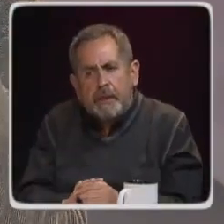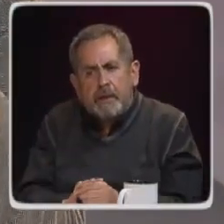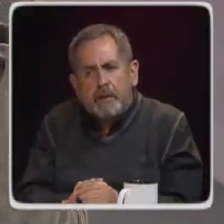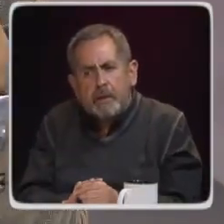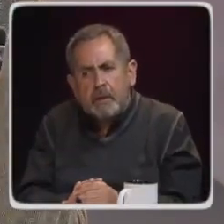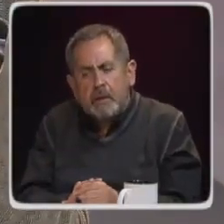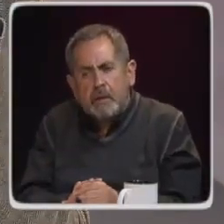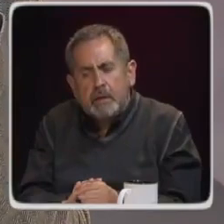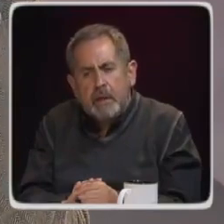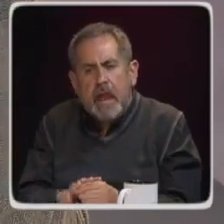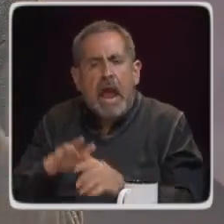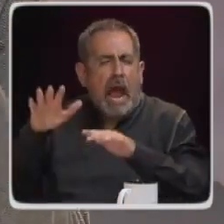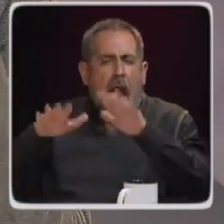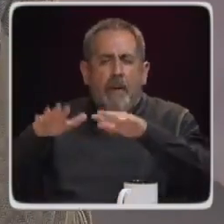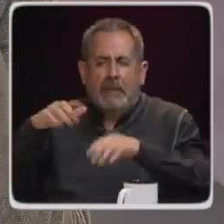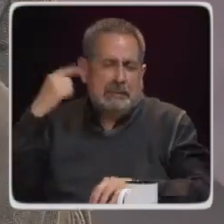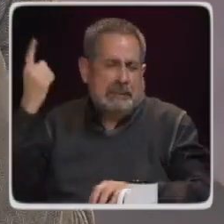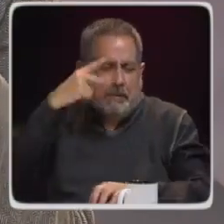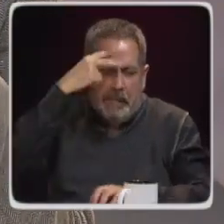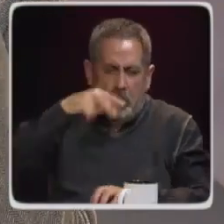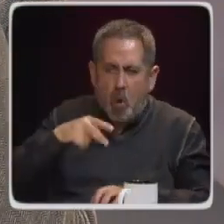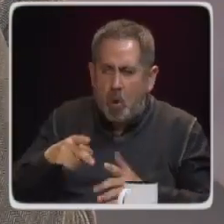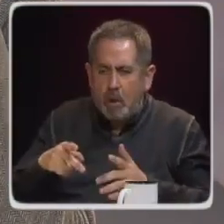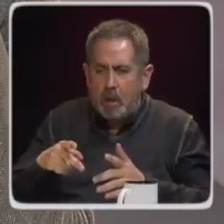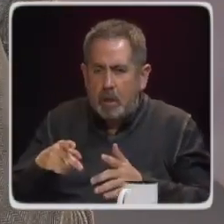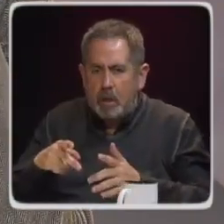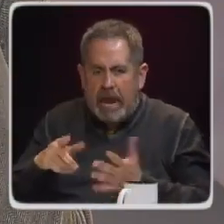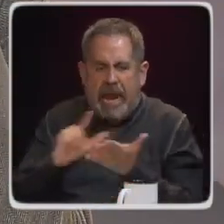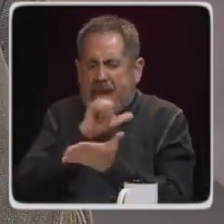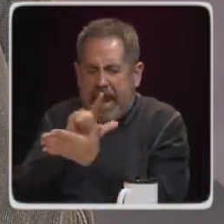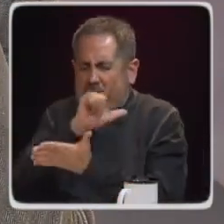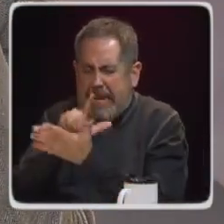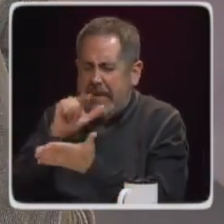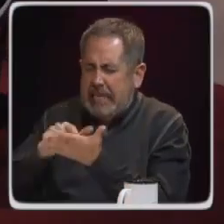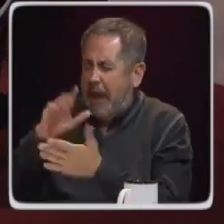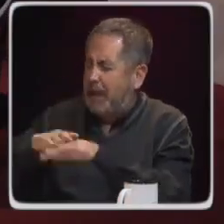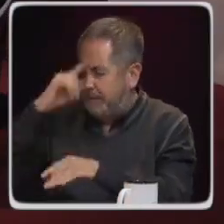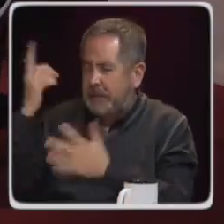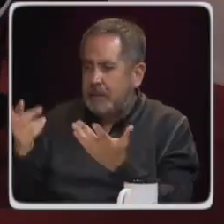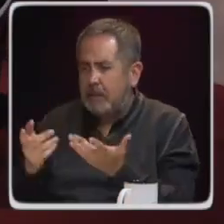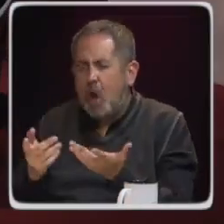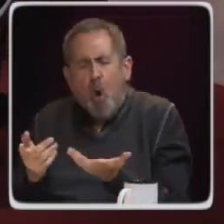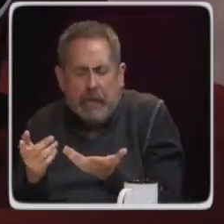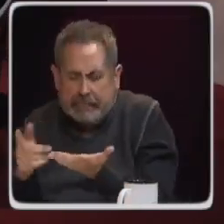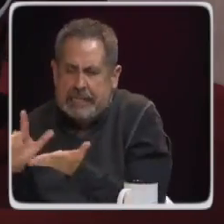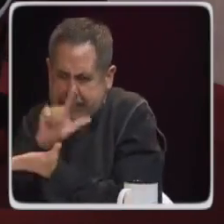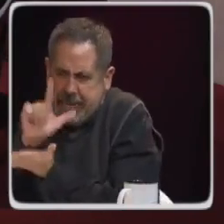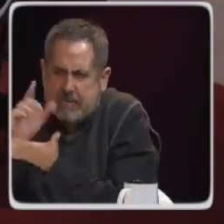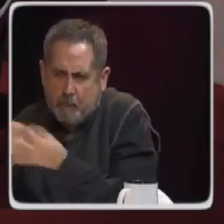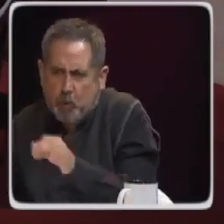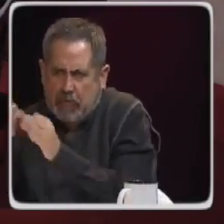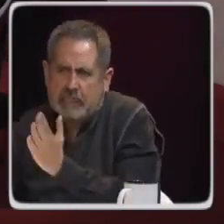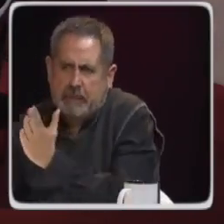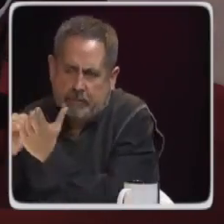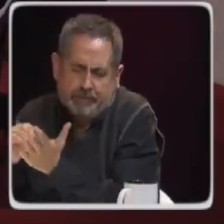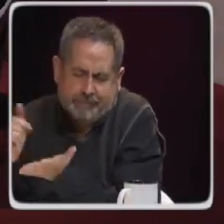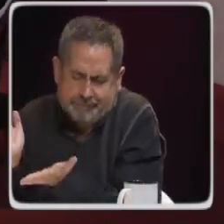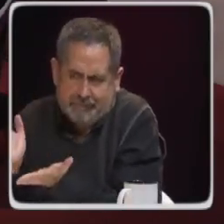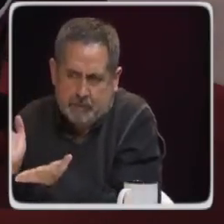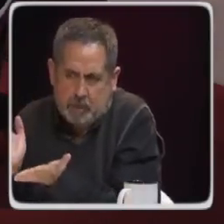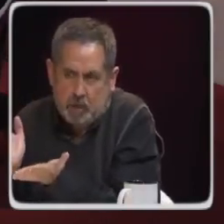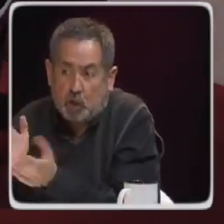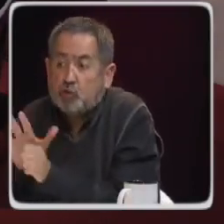que garantiza, y lo hemos platicado acá, en temas de acceso a la justicia, ¿no? El que tengas un traductor que te permite entender qué está